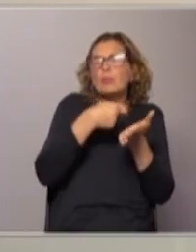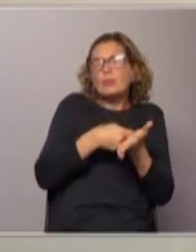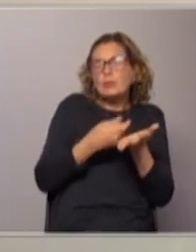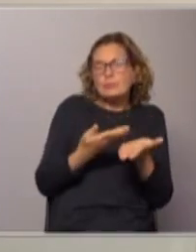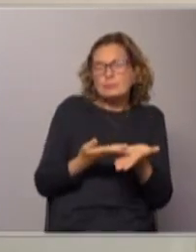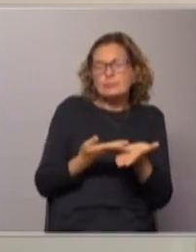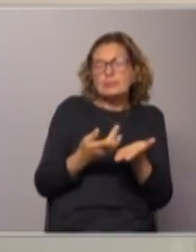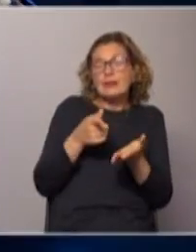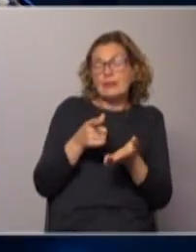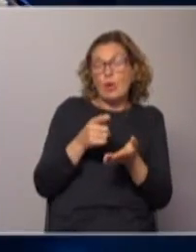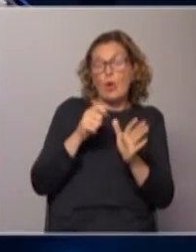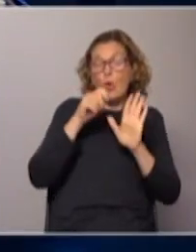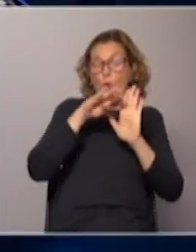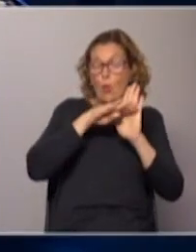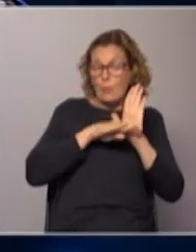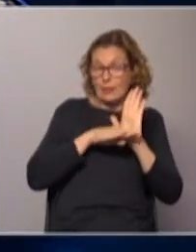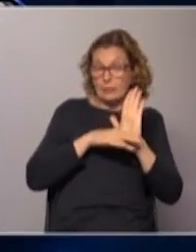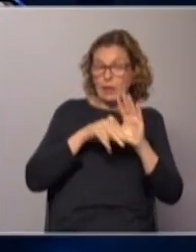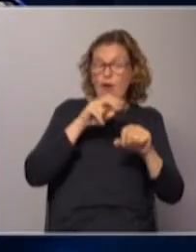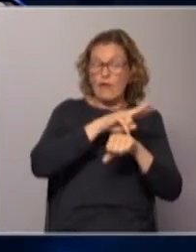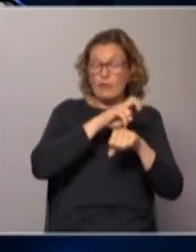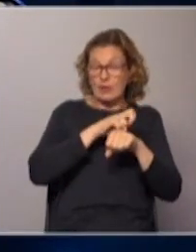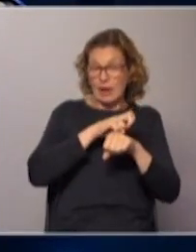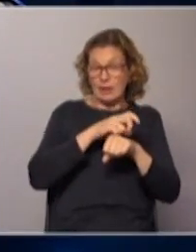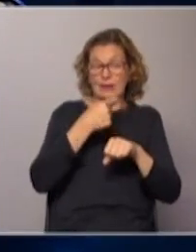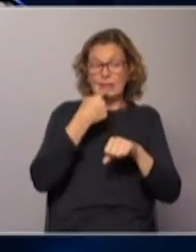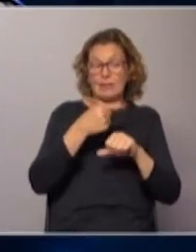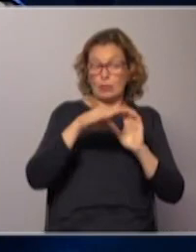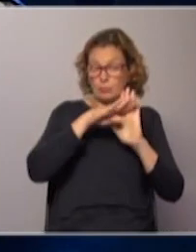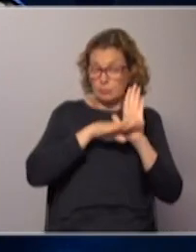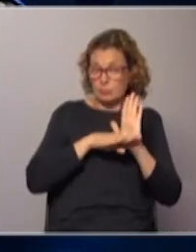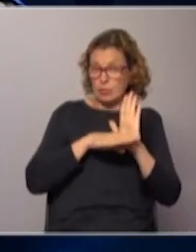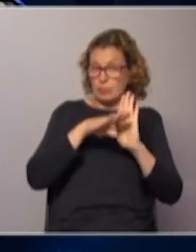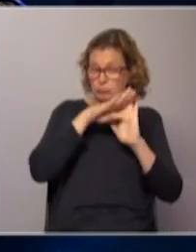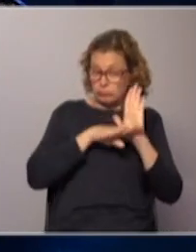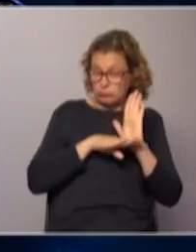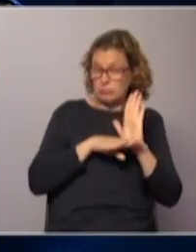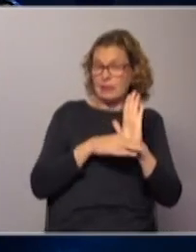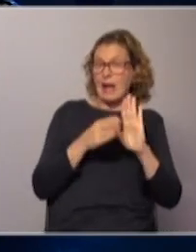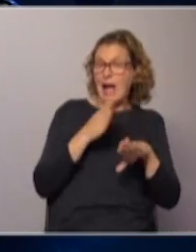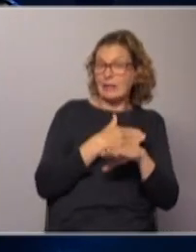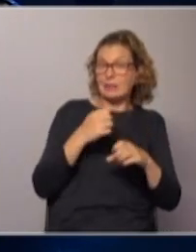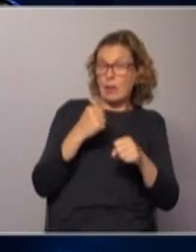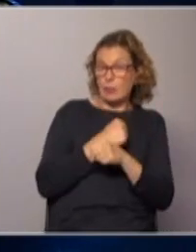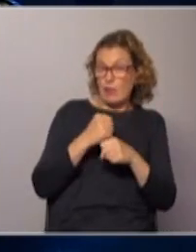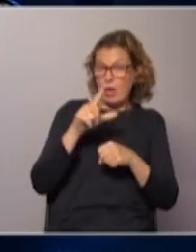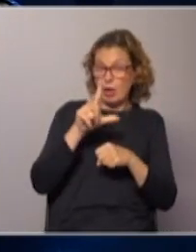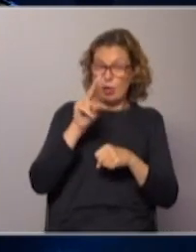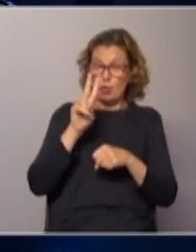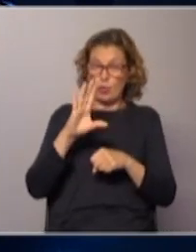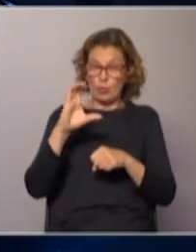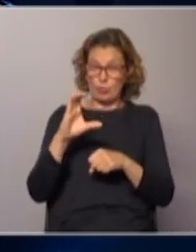que si no se cumplen las metas fiscales anunciadas de acuerdo a la regla fiscal recientemente aprobada en la luz